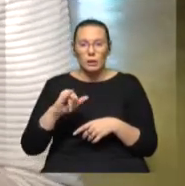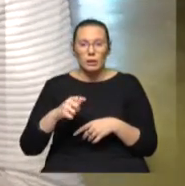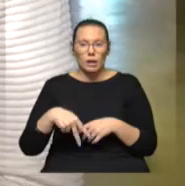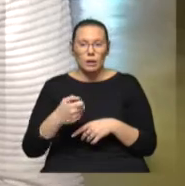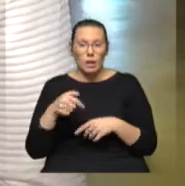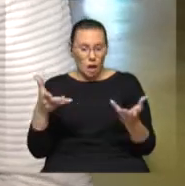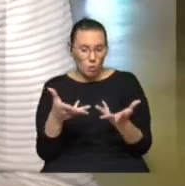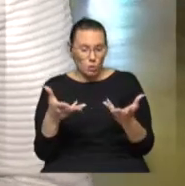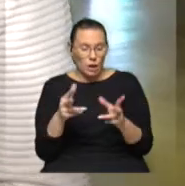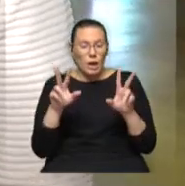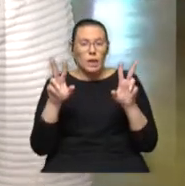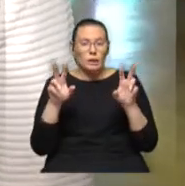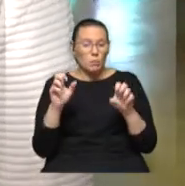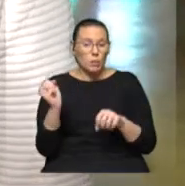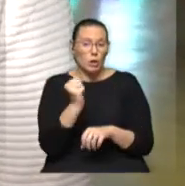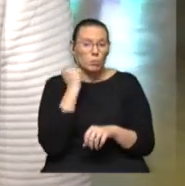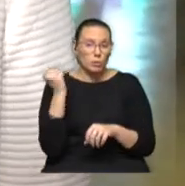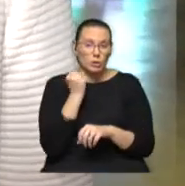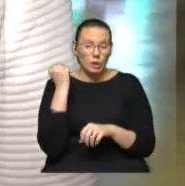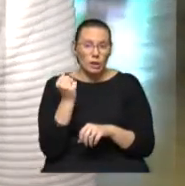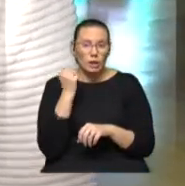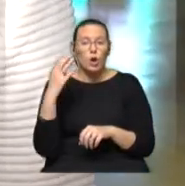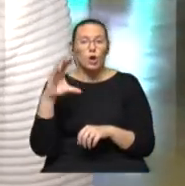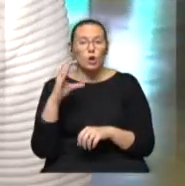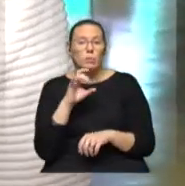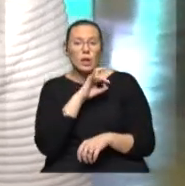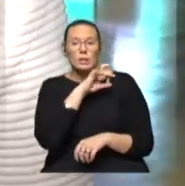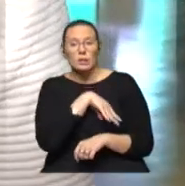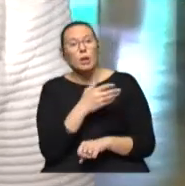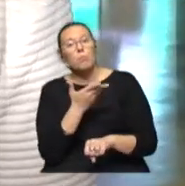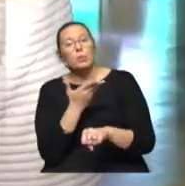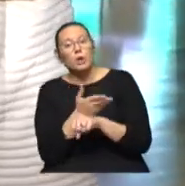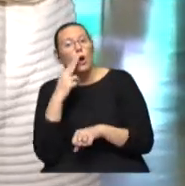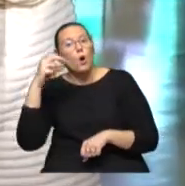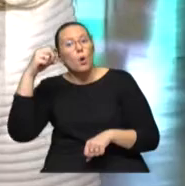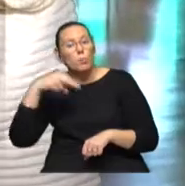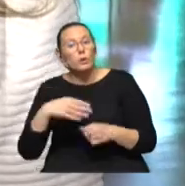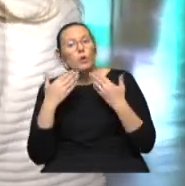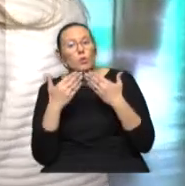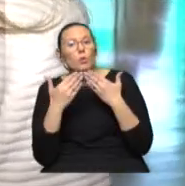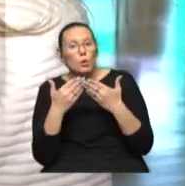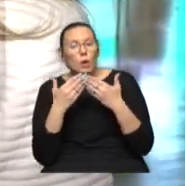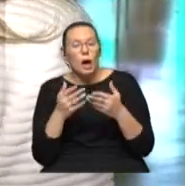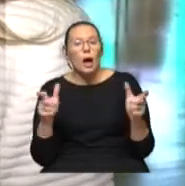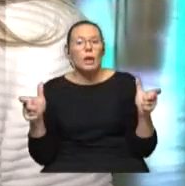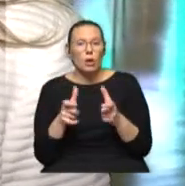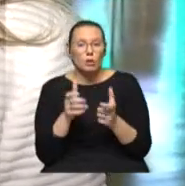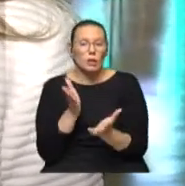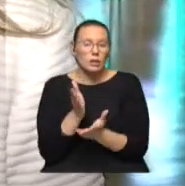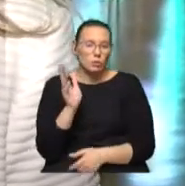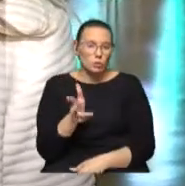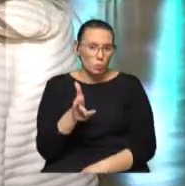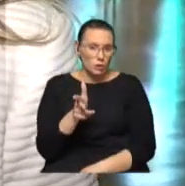muy importante, que es que los estados de Colombia y de Chile han solicitado una opinión consultiva a la Corte Interamericana de Derechos